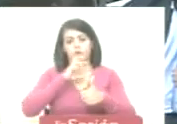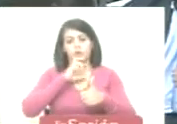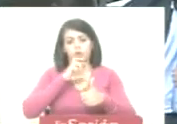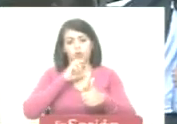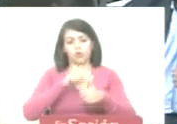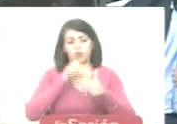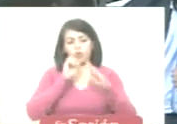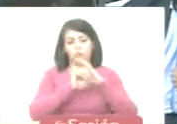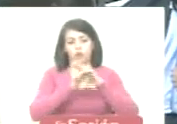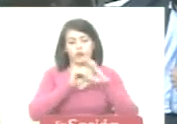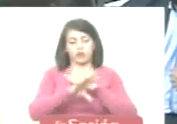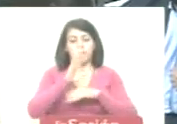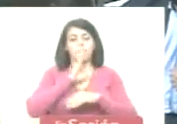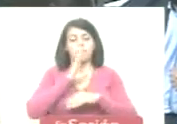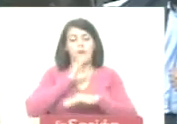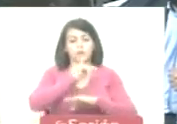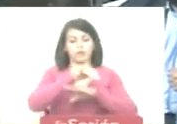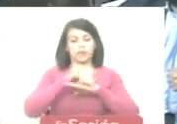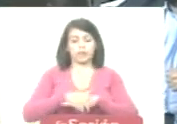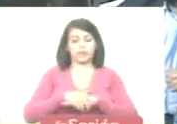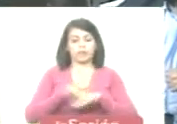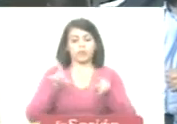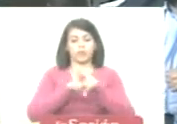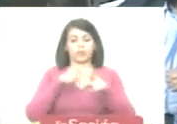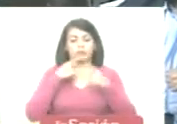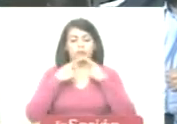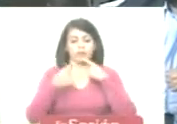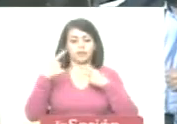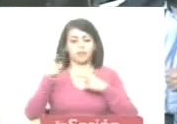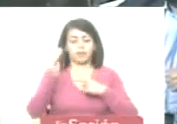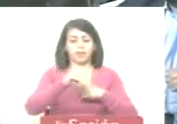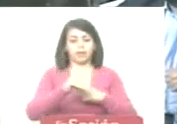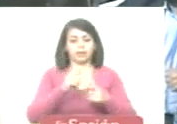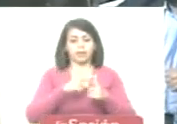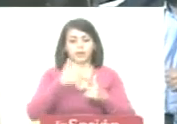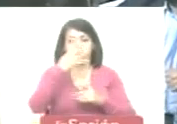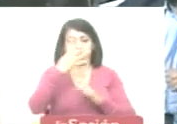están depositados en el Banco de Inglaterra. Asimismo, existen más de